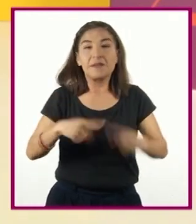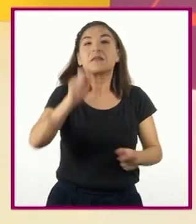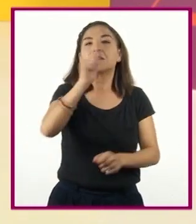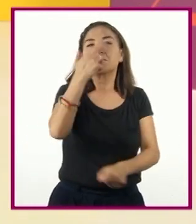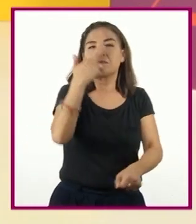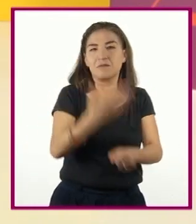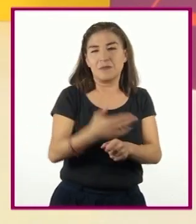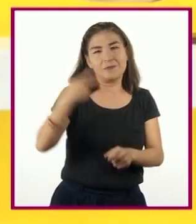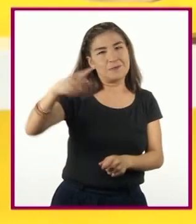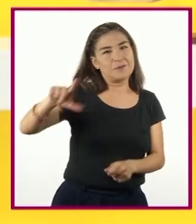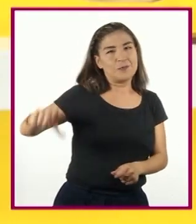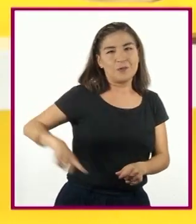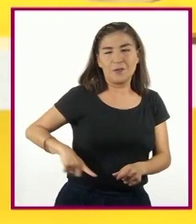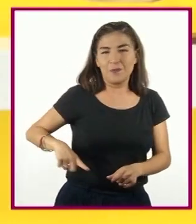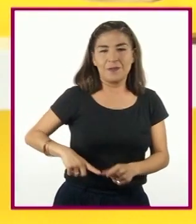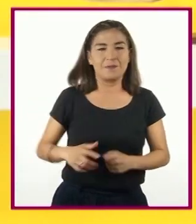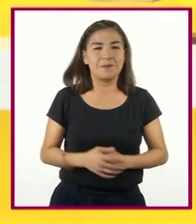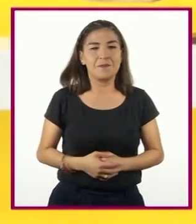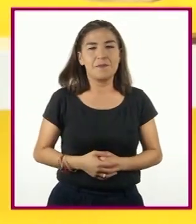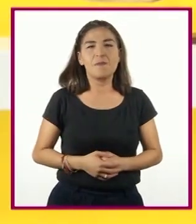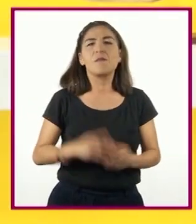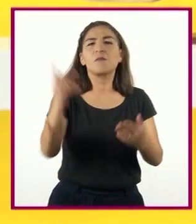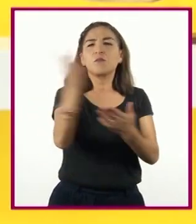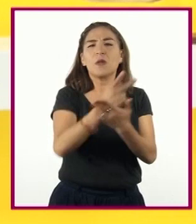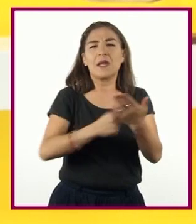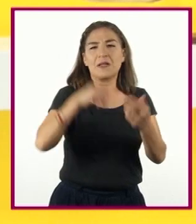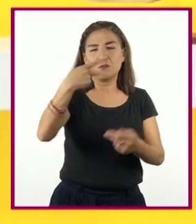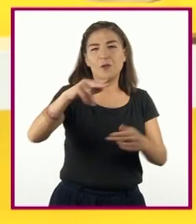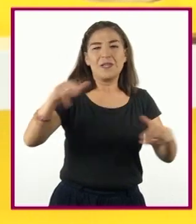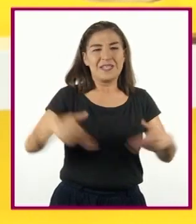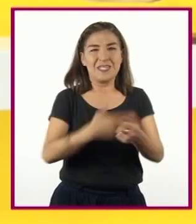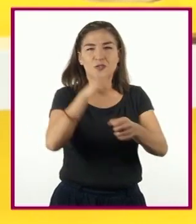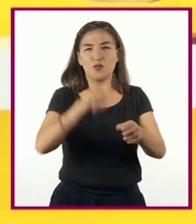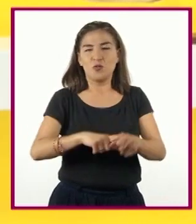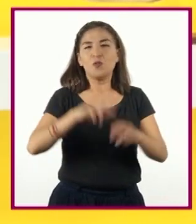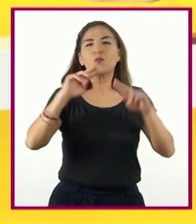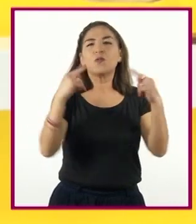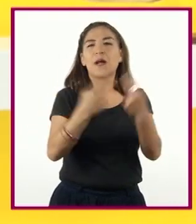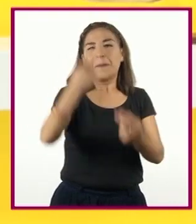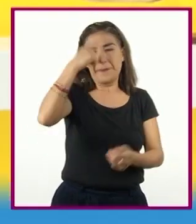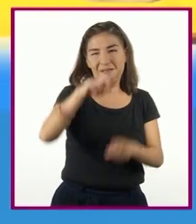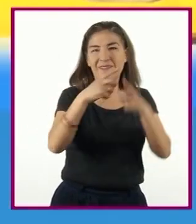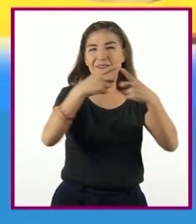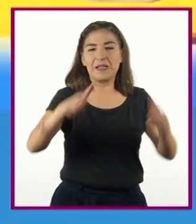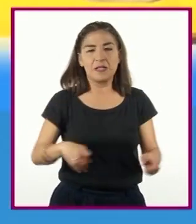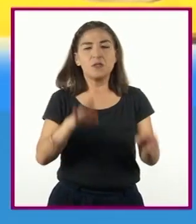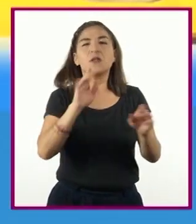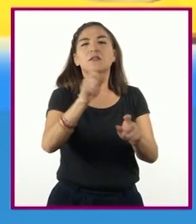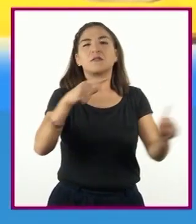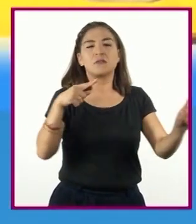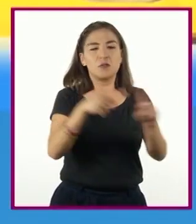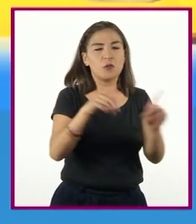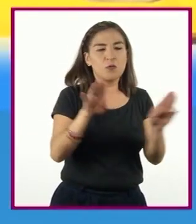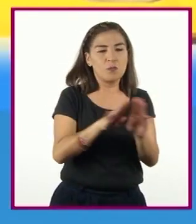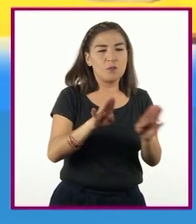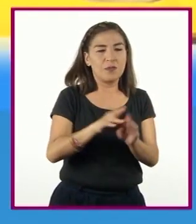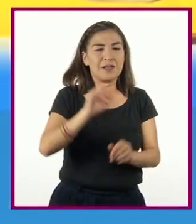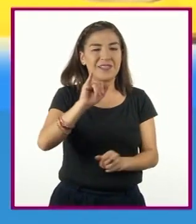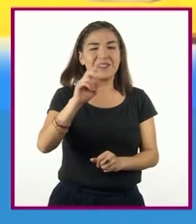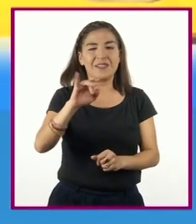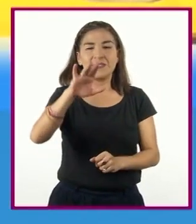responsabilidad del Estado. El Programa de Naciones Unidas para el Desarrollo estableció el Índice de Desarrollo